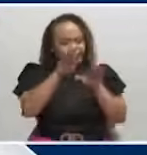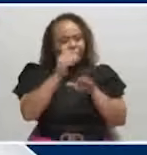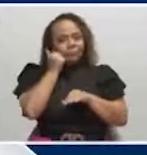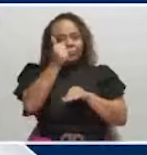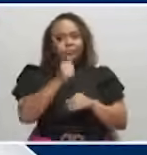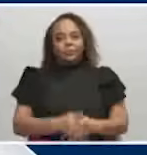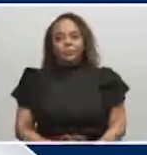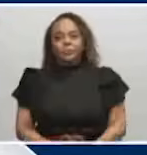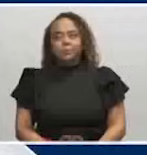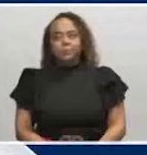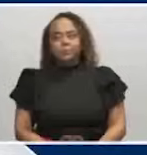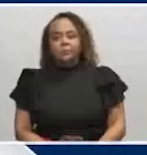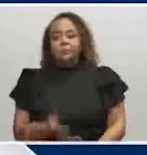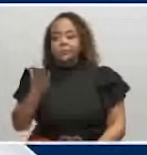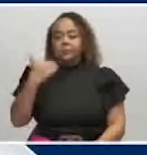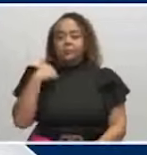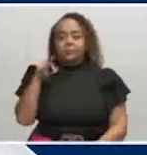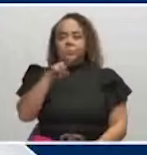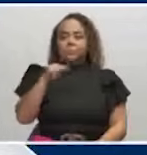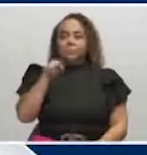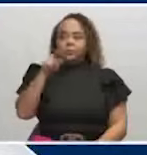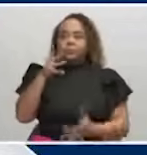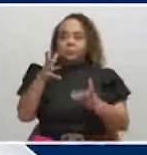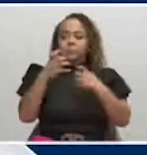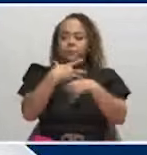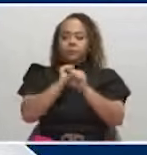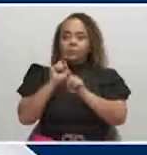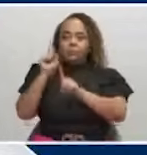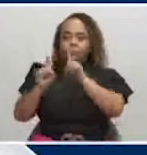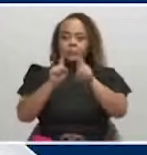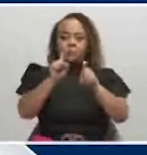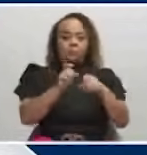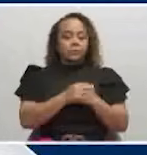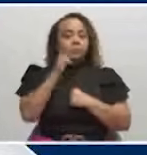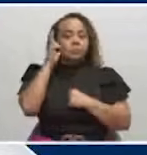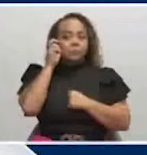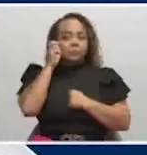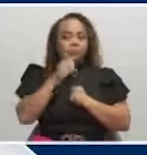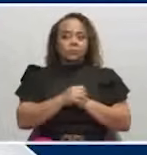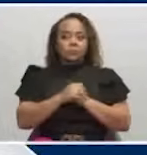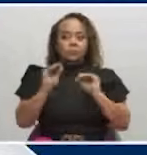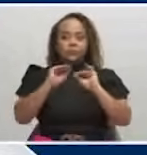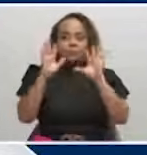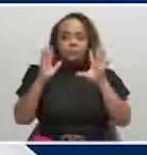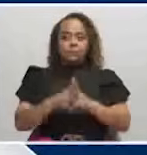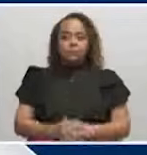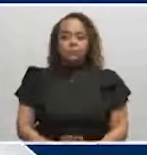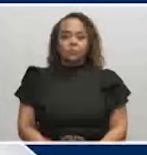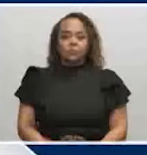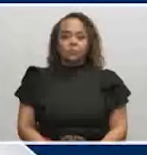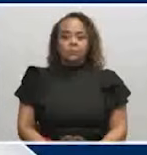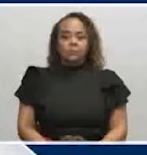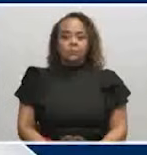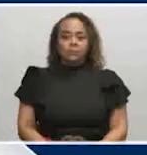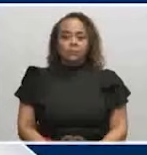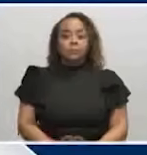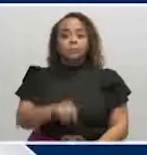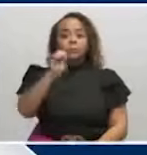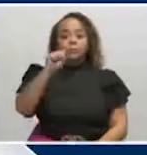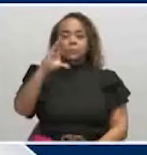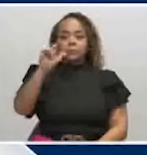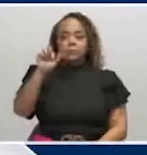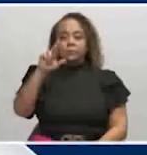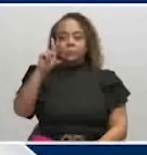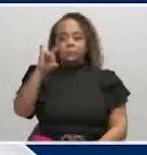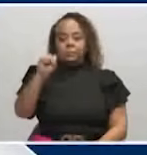Alajuelense. Ahí lo tienen, compañeros, por si gustan realizarle alguna consulta, los está escuchando claramente. Sí. Carlos,